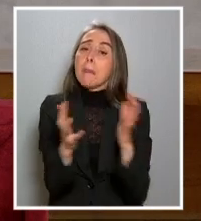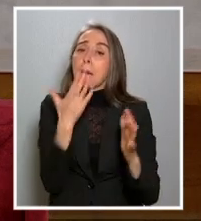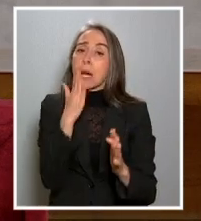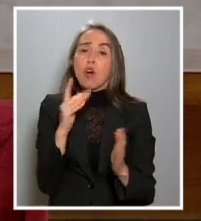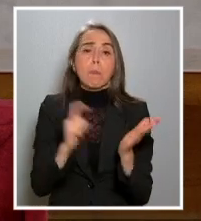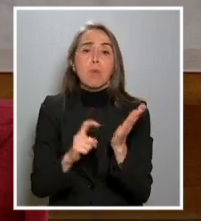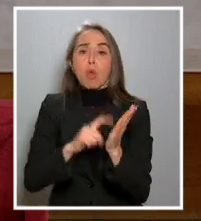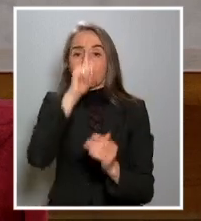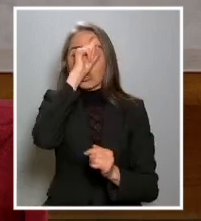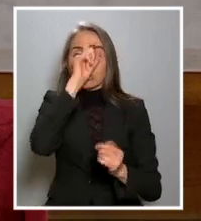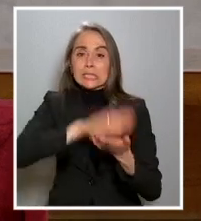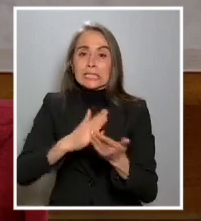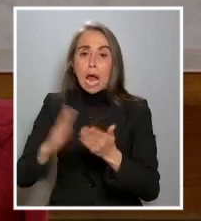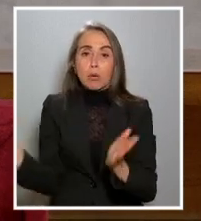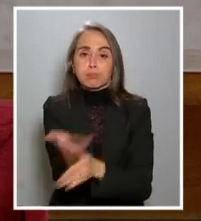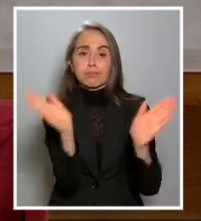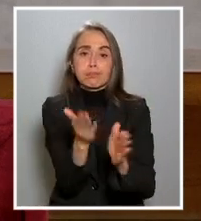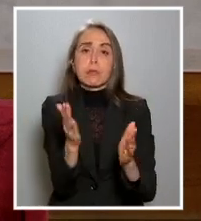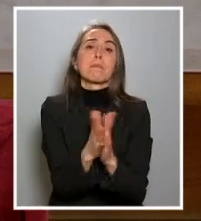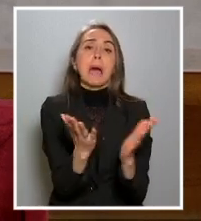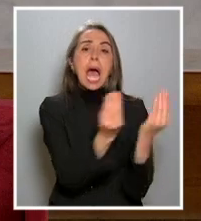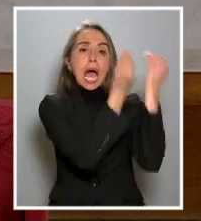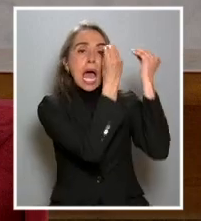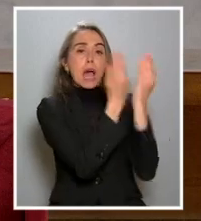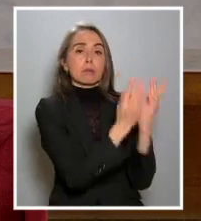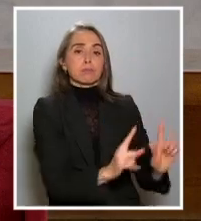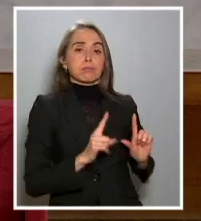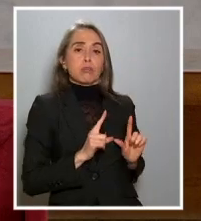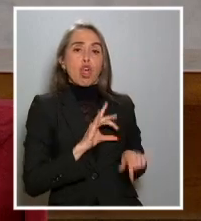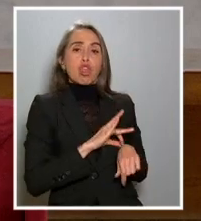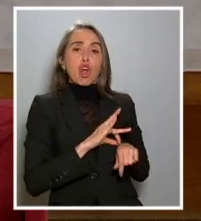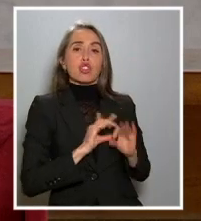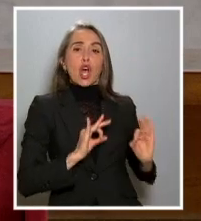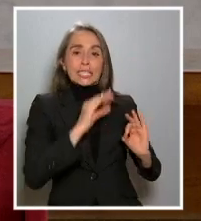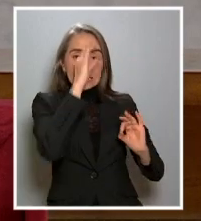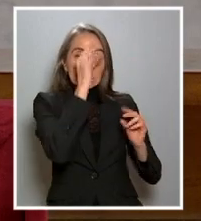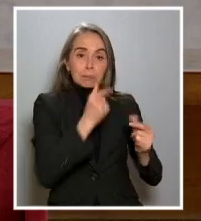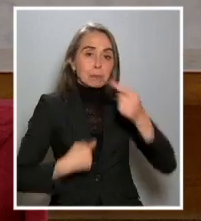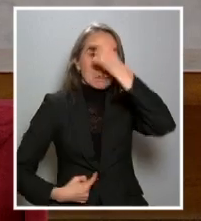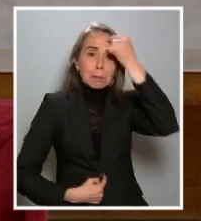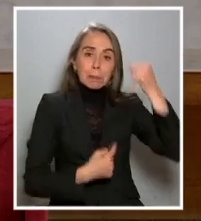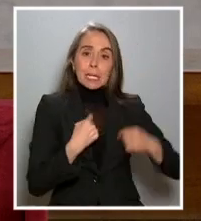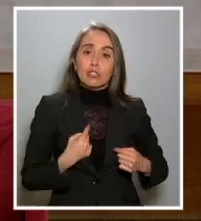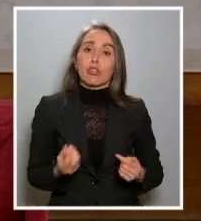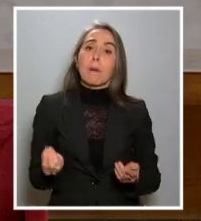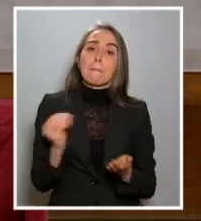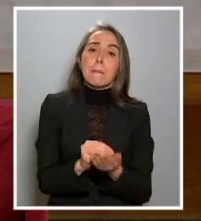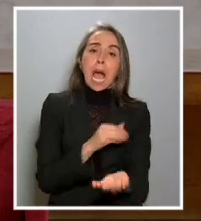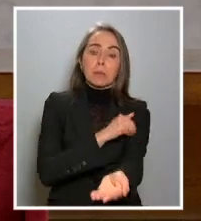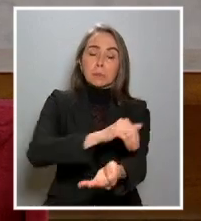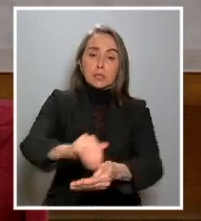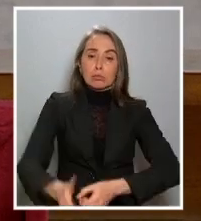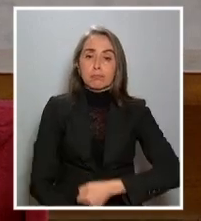productividad, aumentar y mejorar la formación de especialistas y disponer de aún más recursos.